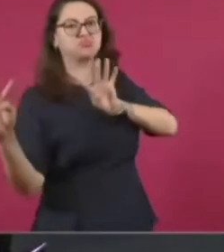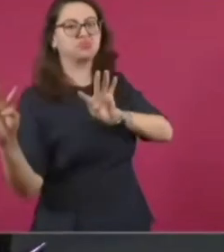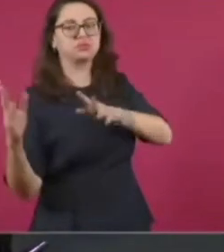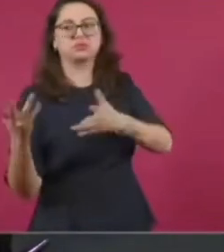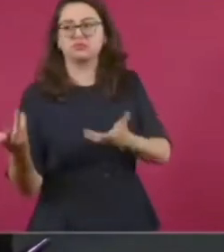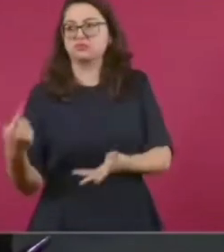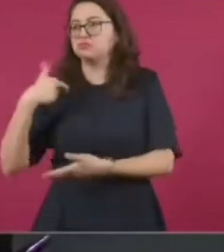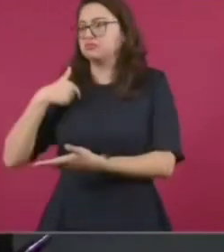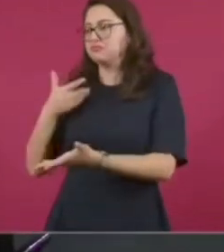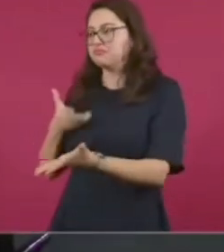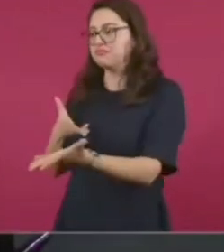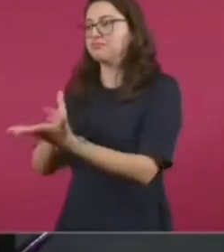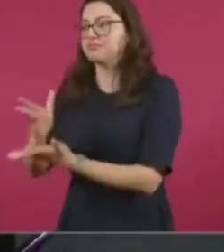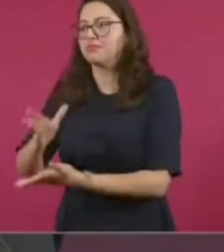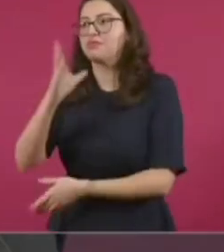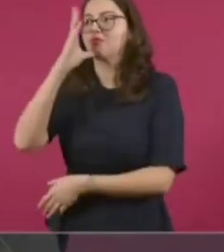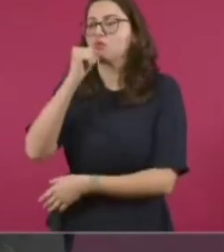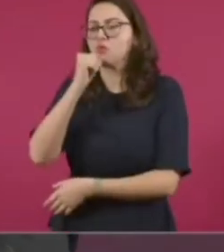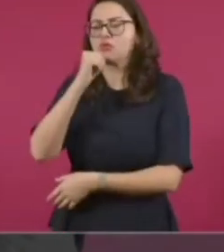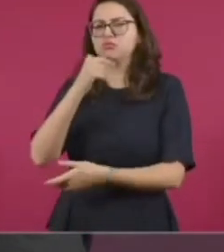en busca de justicia, no,